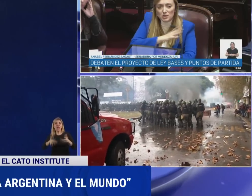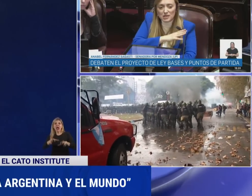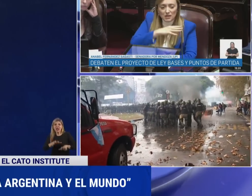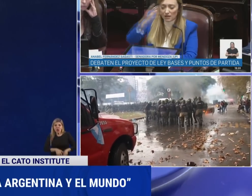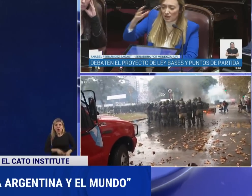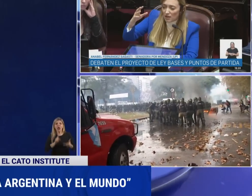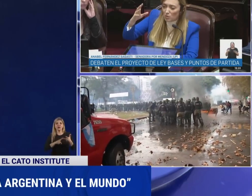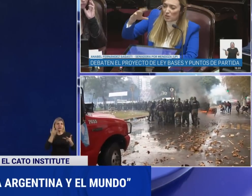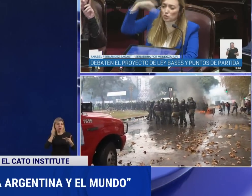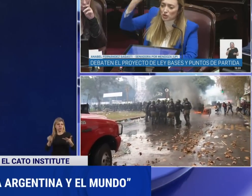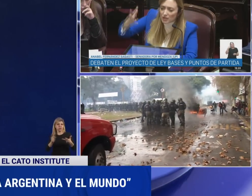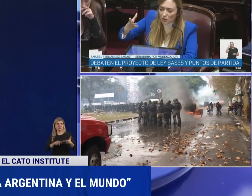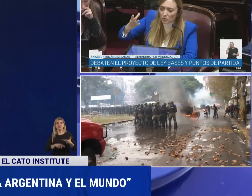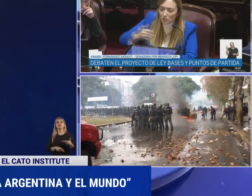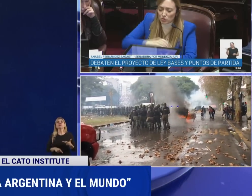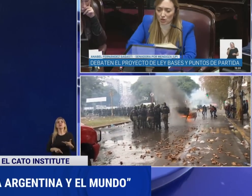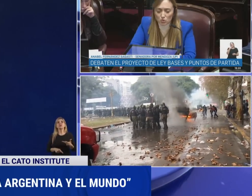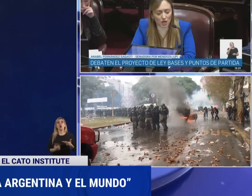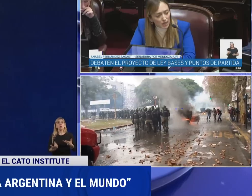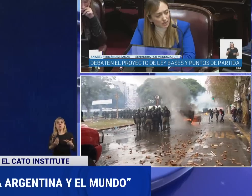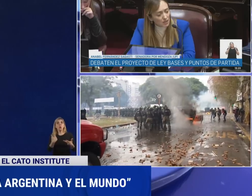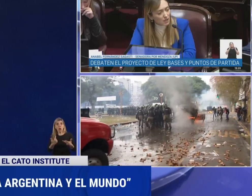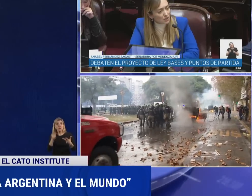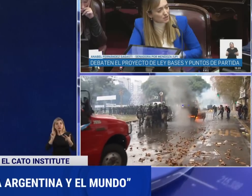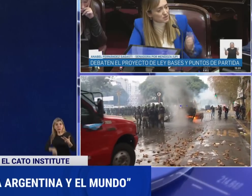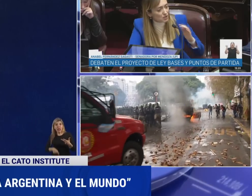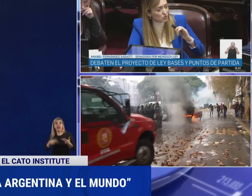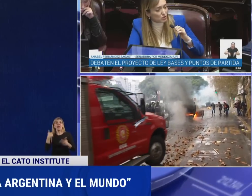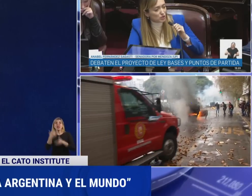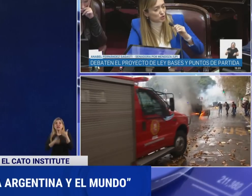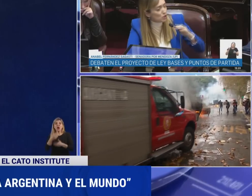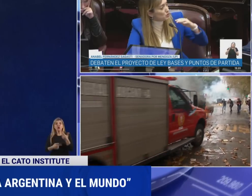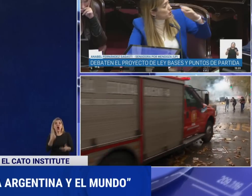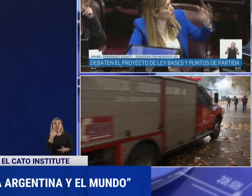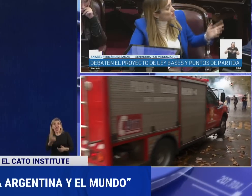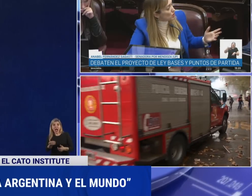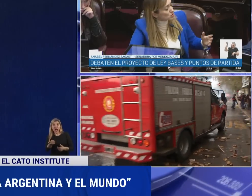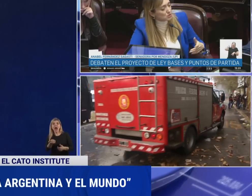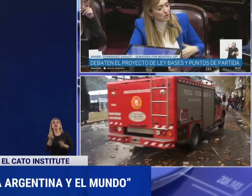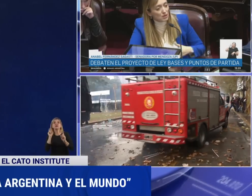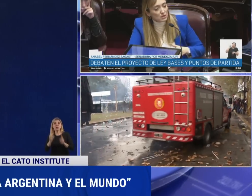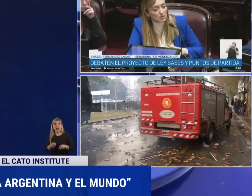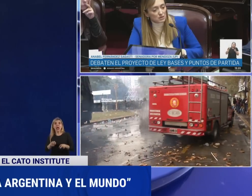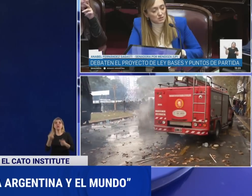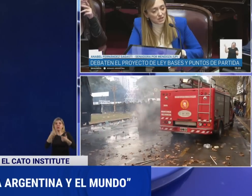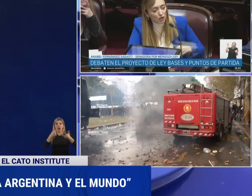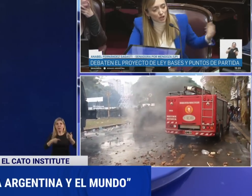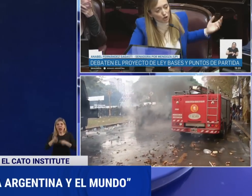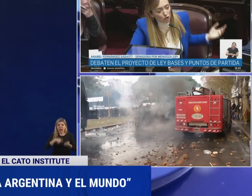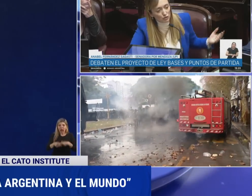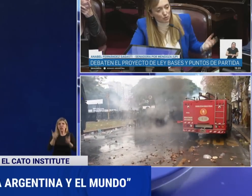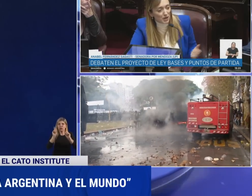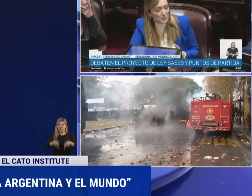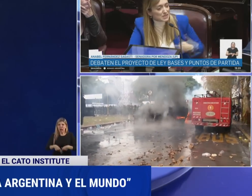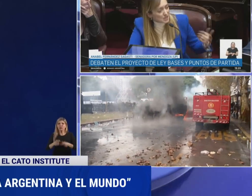agrícola. Por ejemplo, podemos ser un hub global de desarrollo en inteligencia artificial, que es un mercado de alta exigencia y